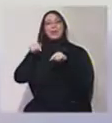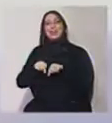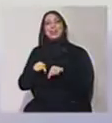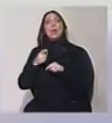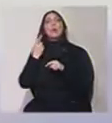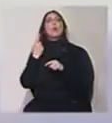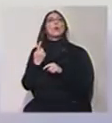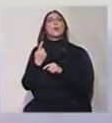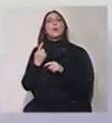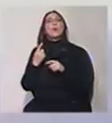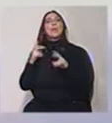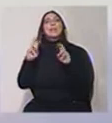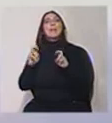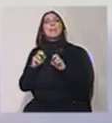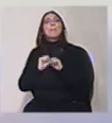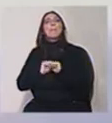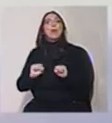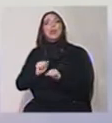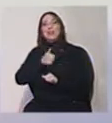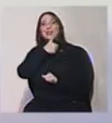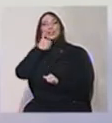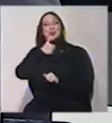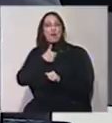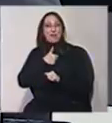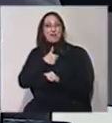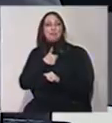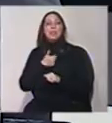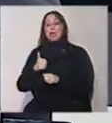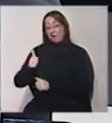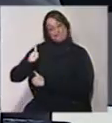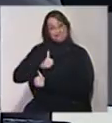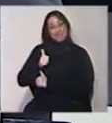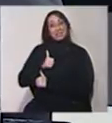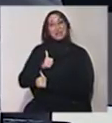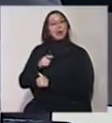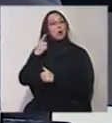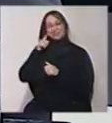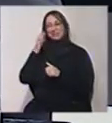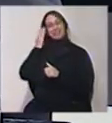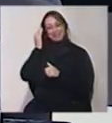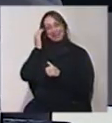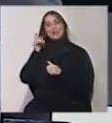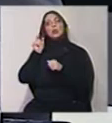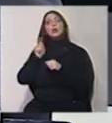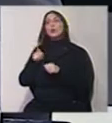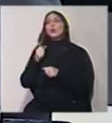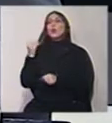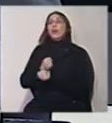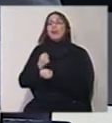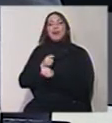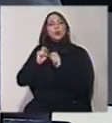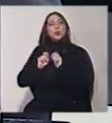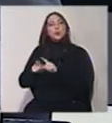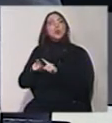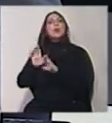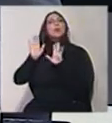cuestión fácil de resolver. Sí, sí. No, y además los militares en ese sentido lo tienen muy claro. Es decir, su misión, su función es una